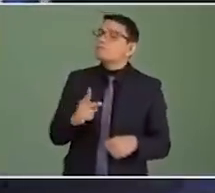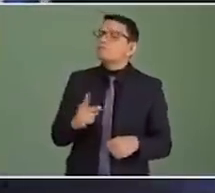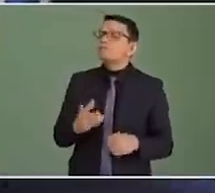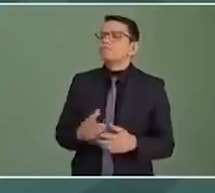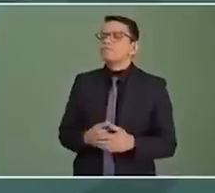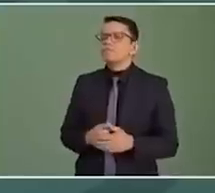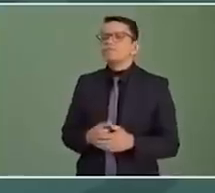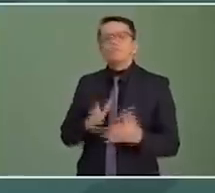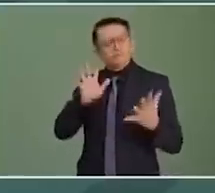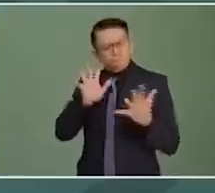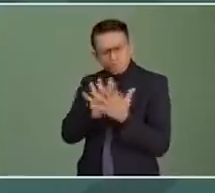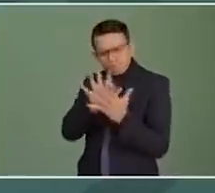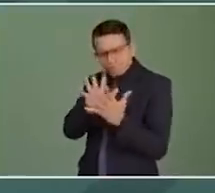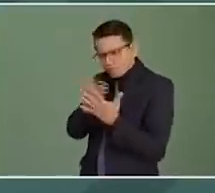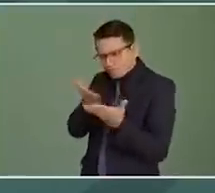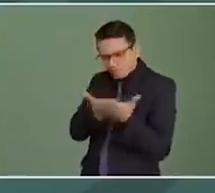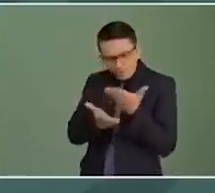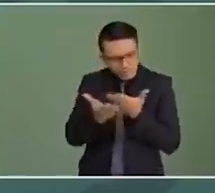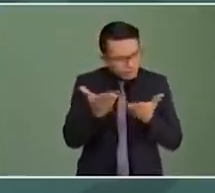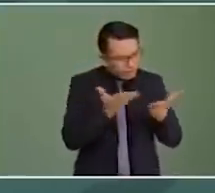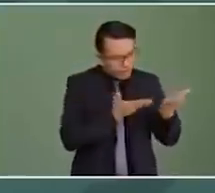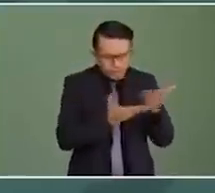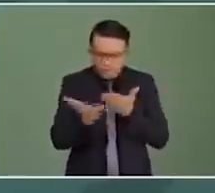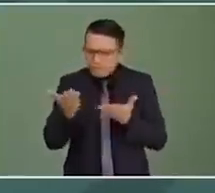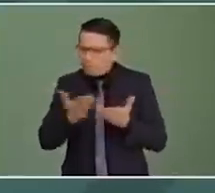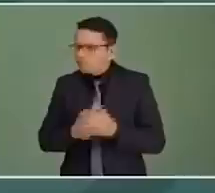la participación de bandas